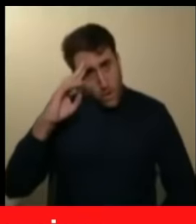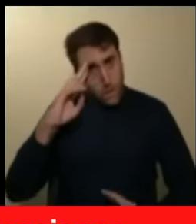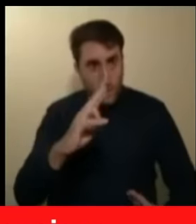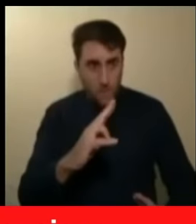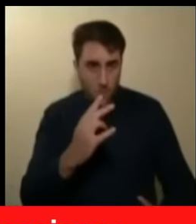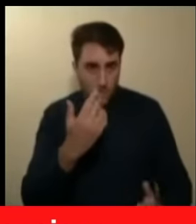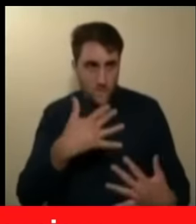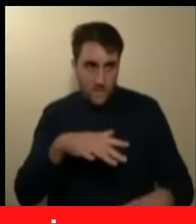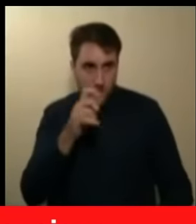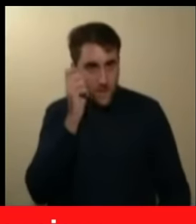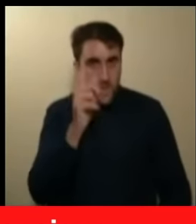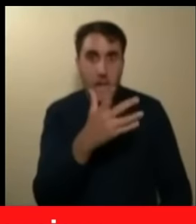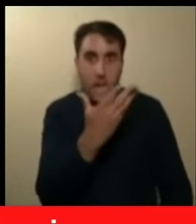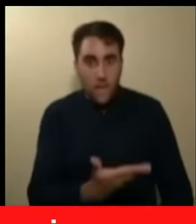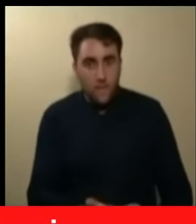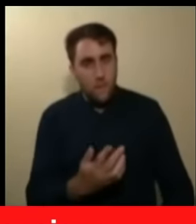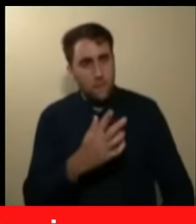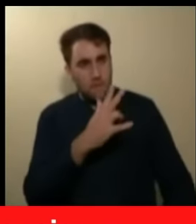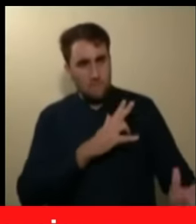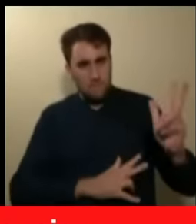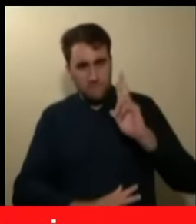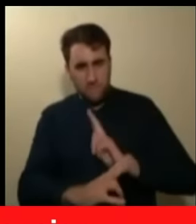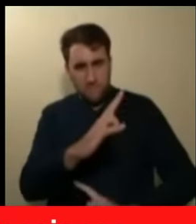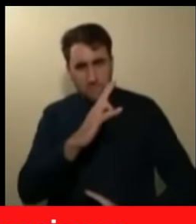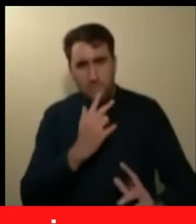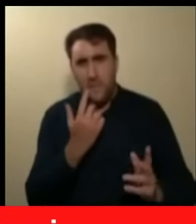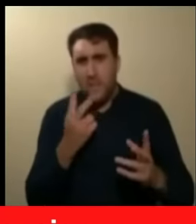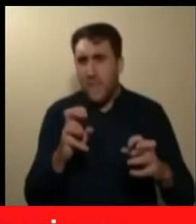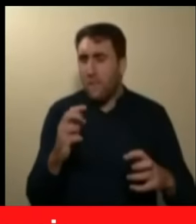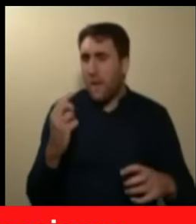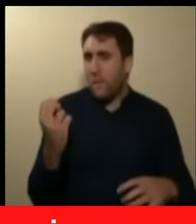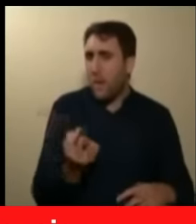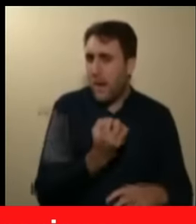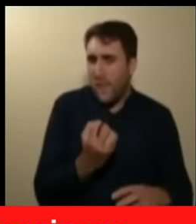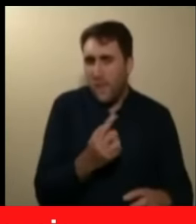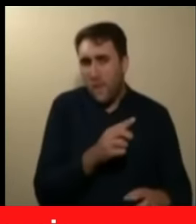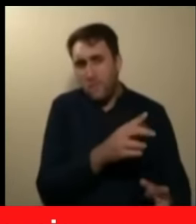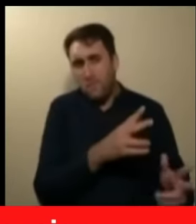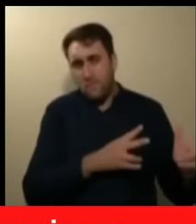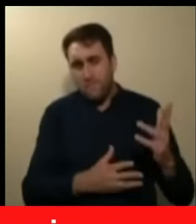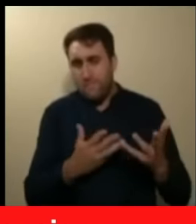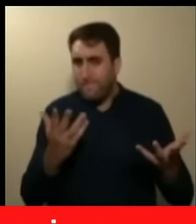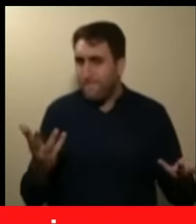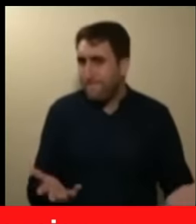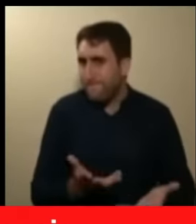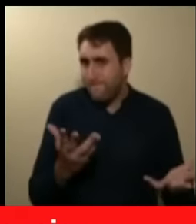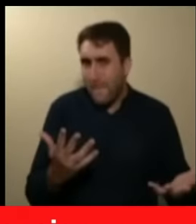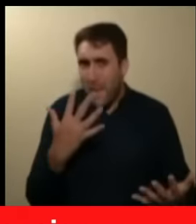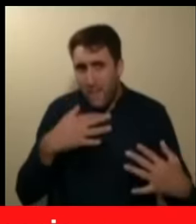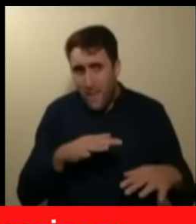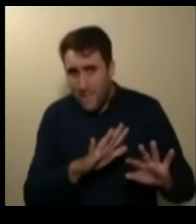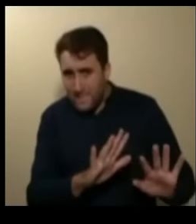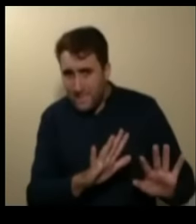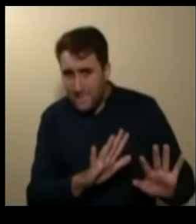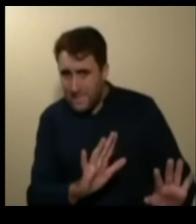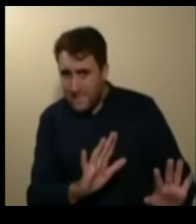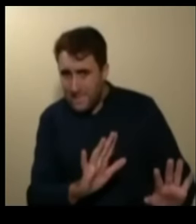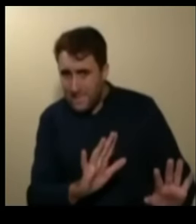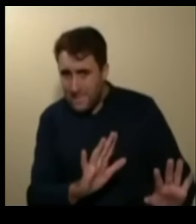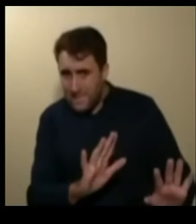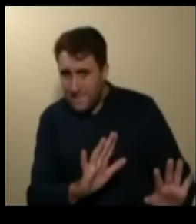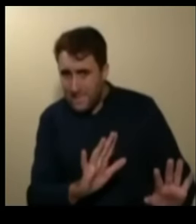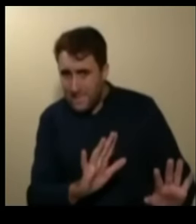intelectualmente, porque francamente hablar en estos términos de un tema tan delicado como es el de los alquileres, realmente creo que no aporta absolutamente nada.